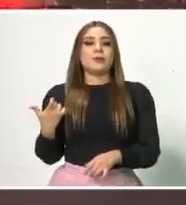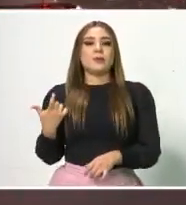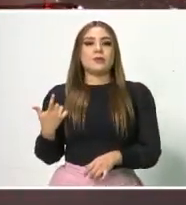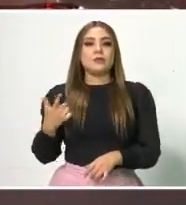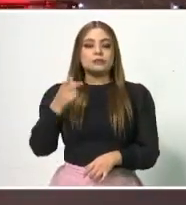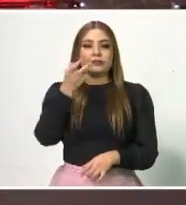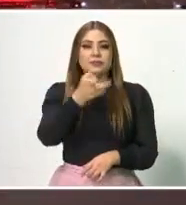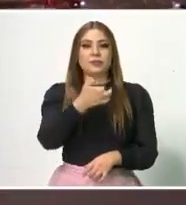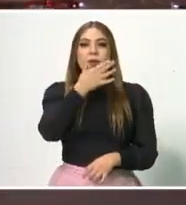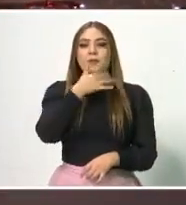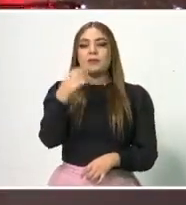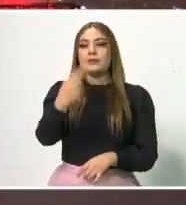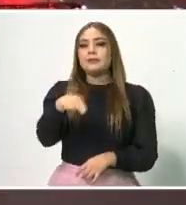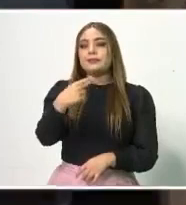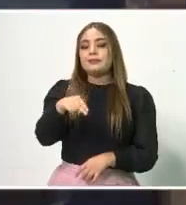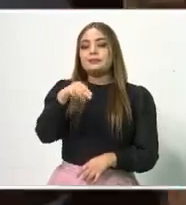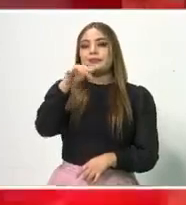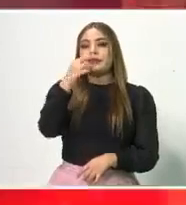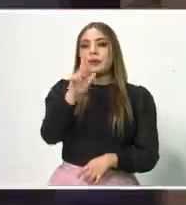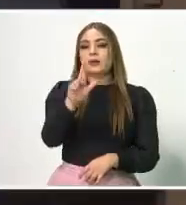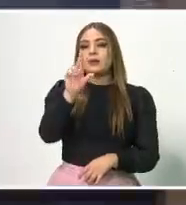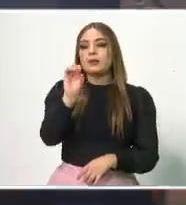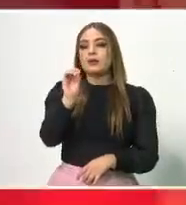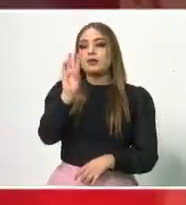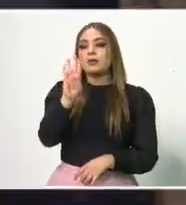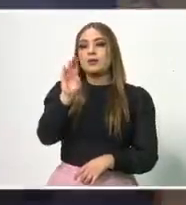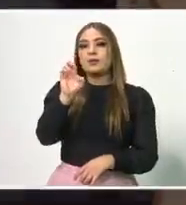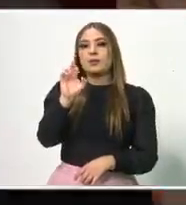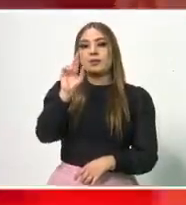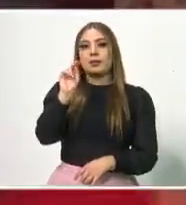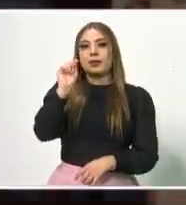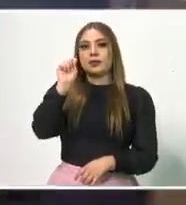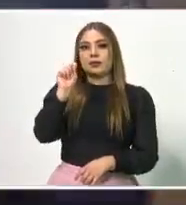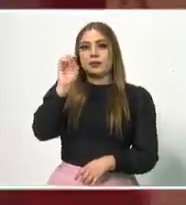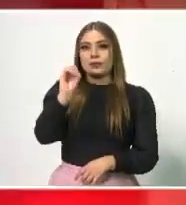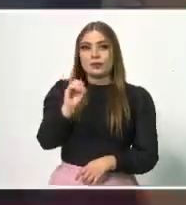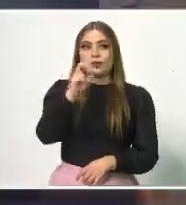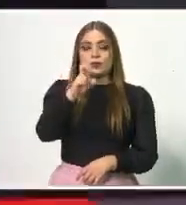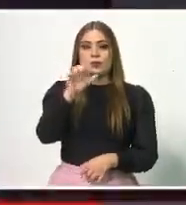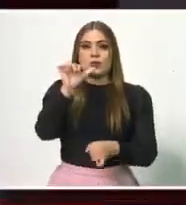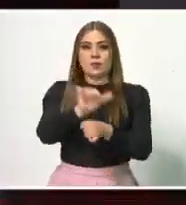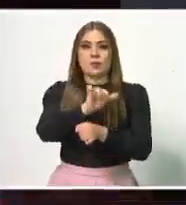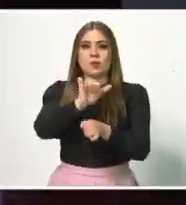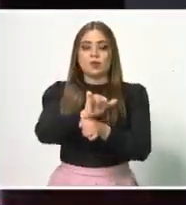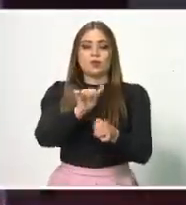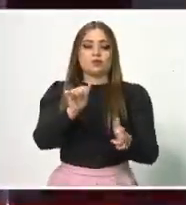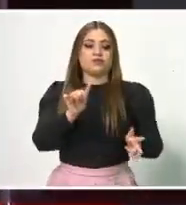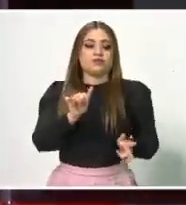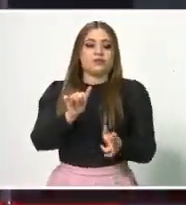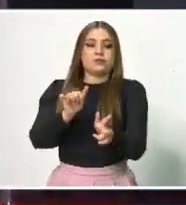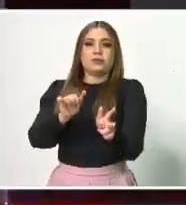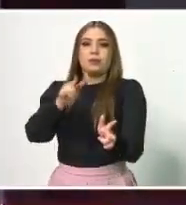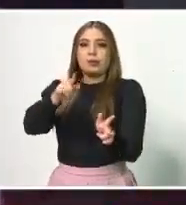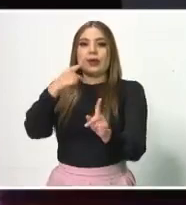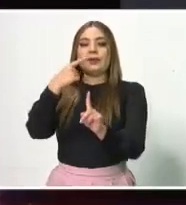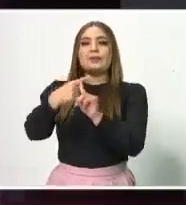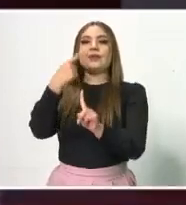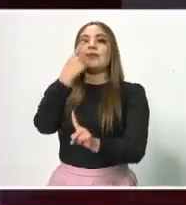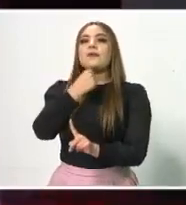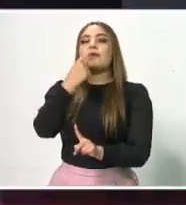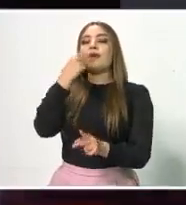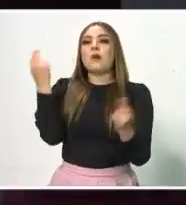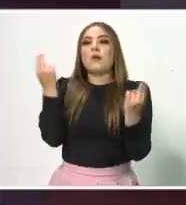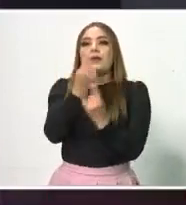nombre Roberto Cifuentes Díaz, de 30 años de edad, llegó a bordo de un vehículo particular. Fue ingresado al área de urgencias para ser